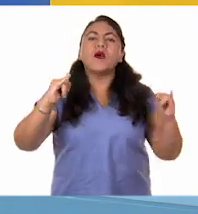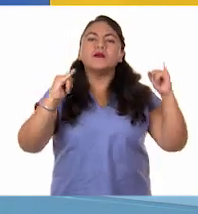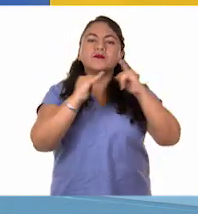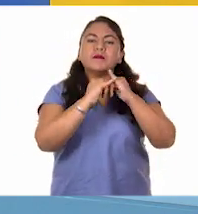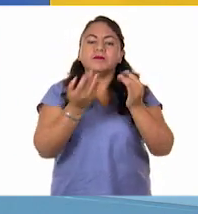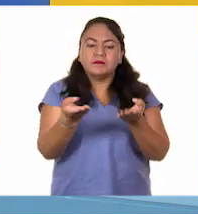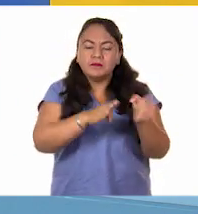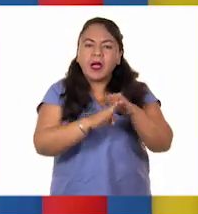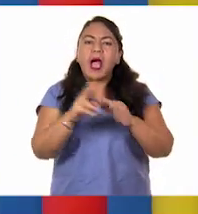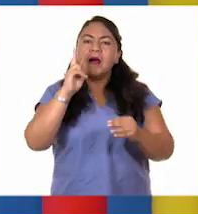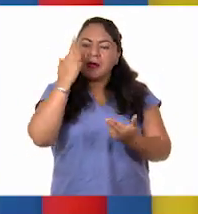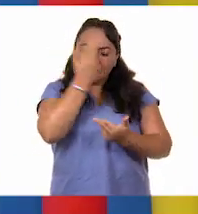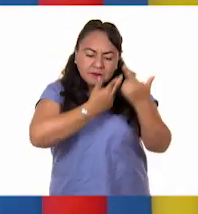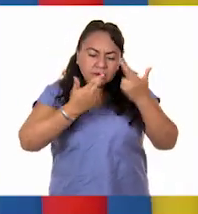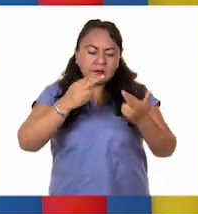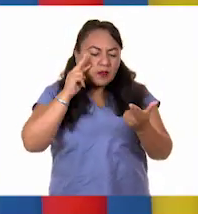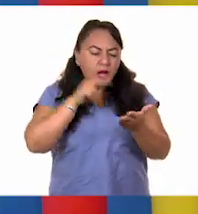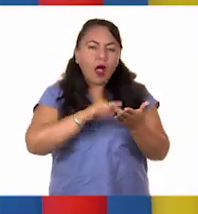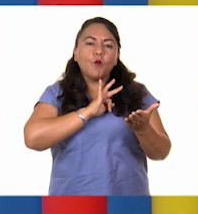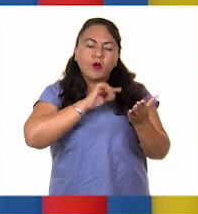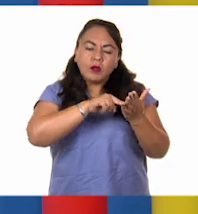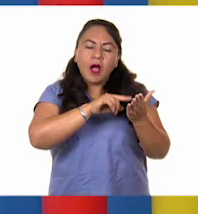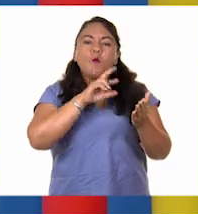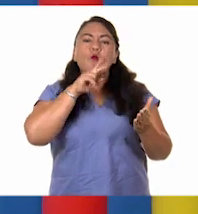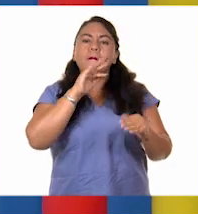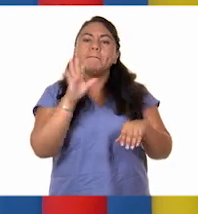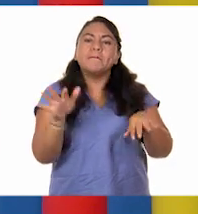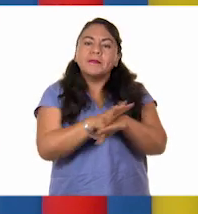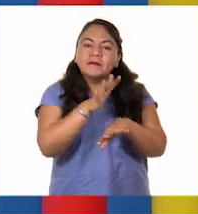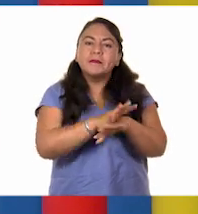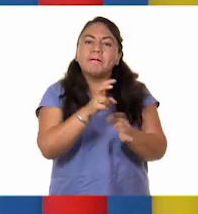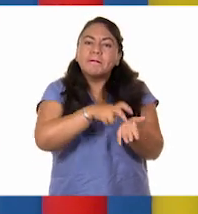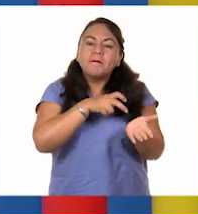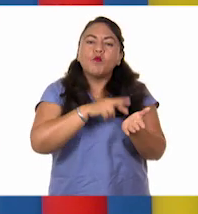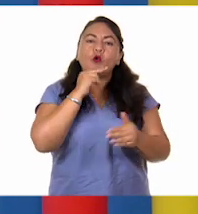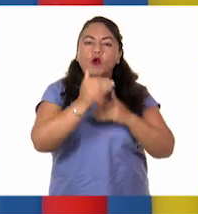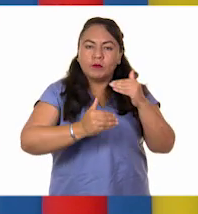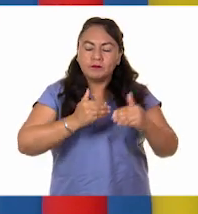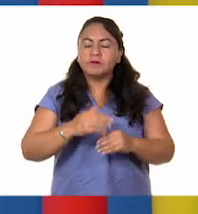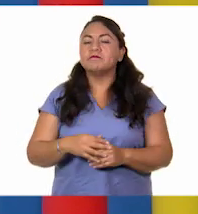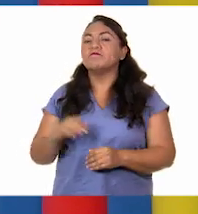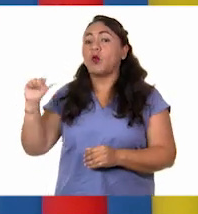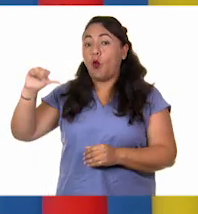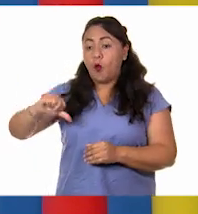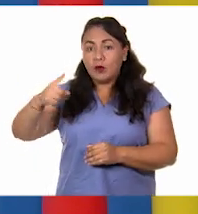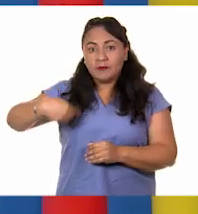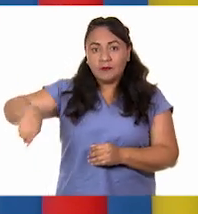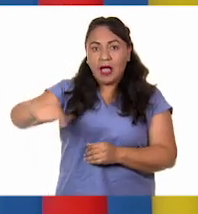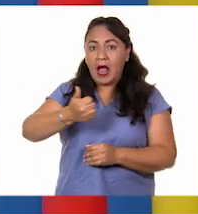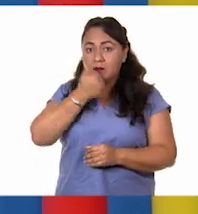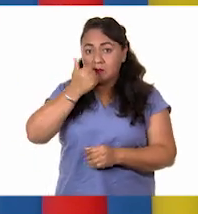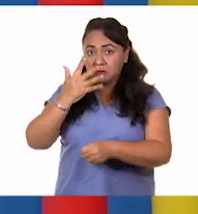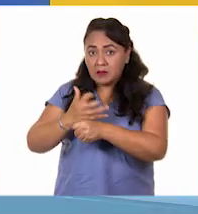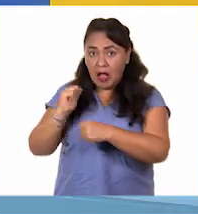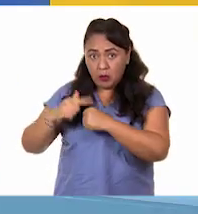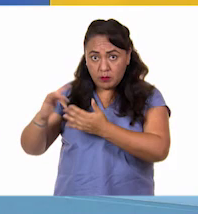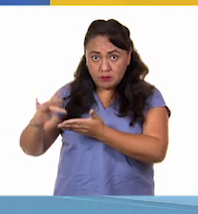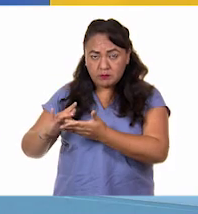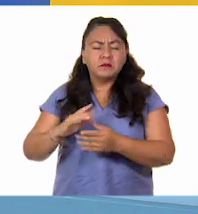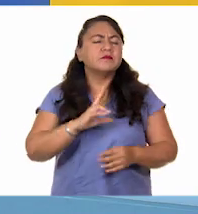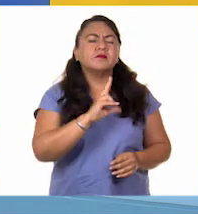su escritura. Hoy también vamos a contar con los escritos de alumnos y alumnas de quinto grado, profesor.